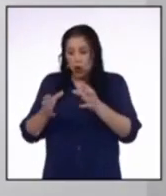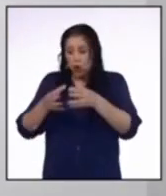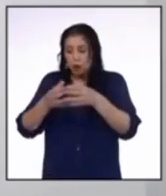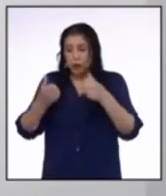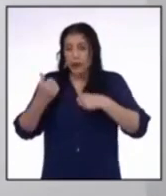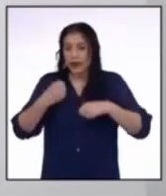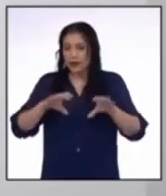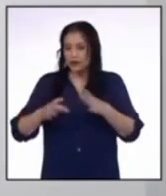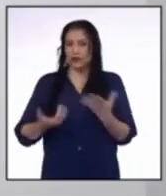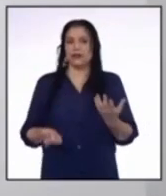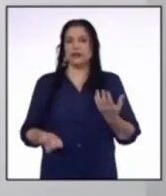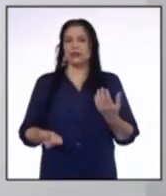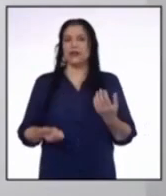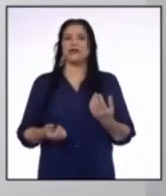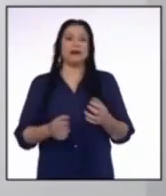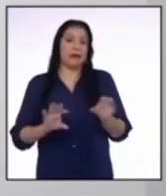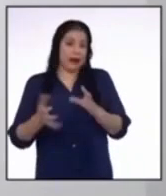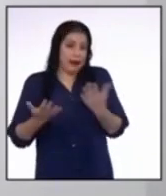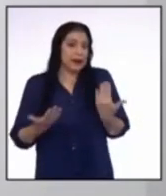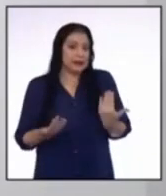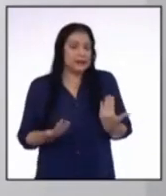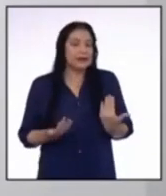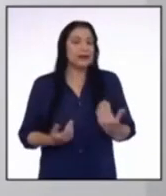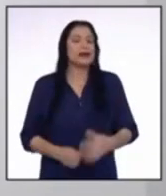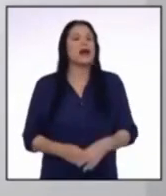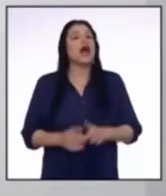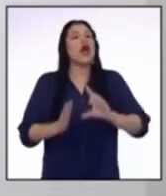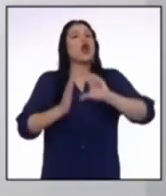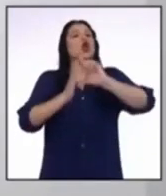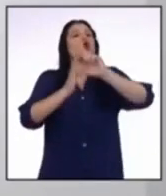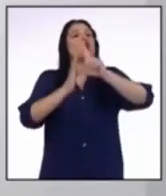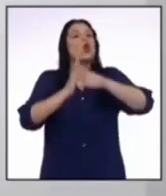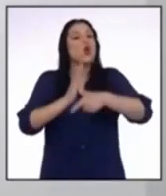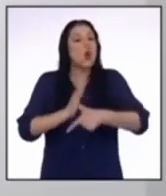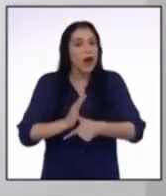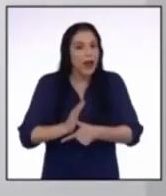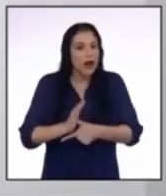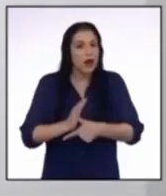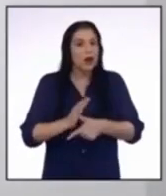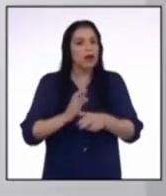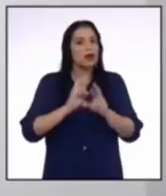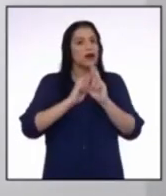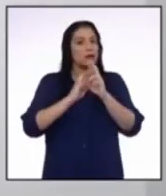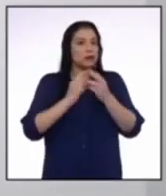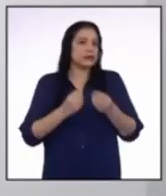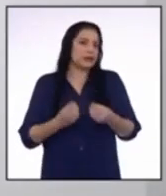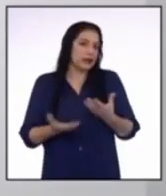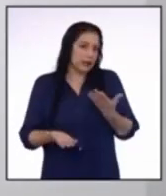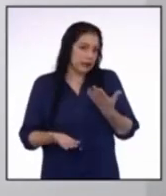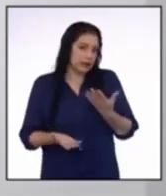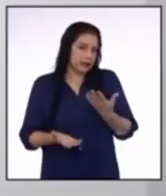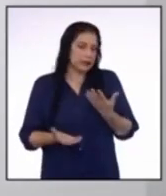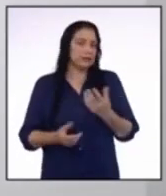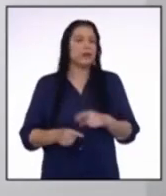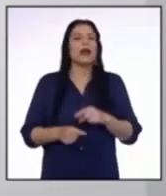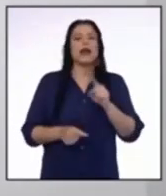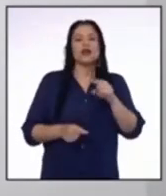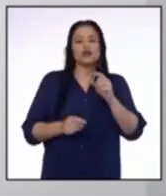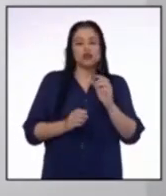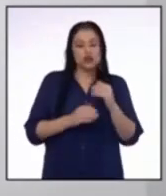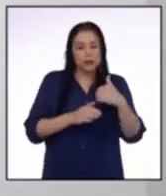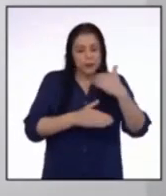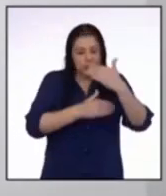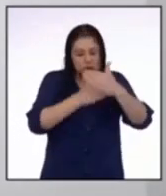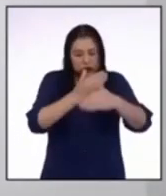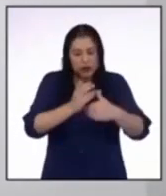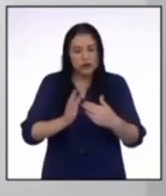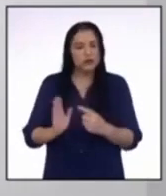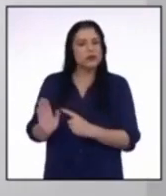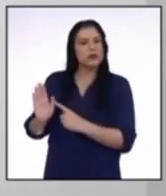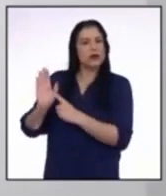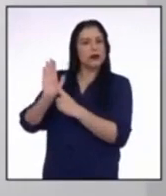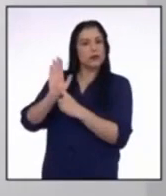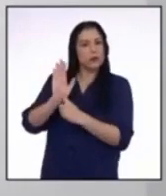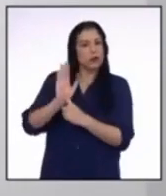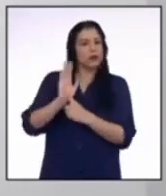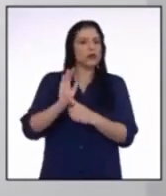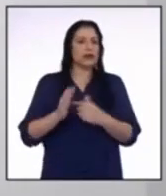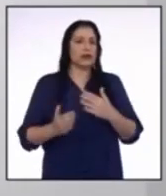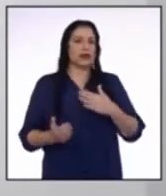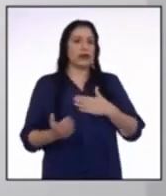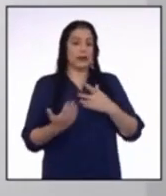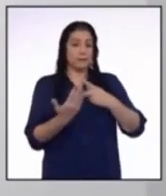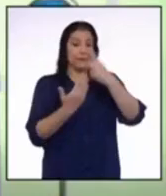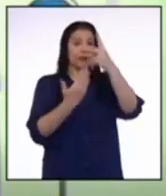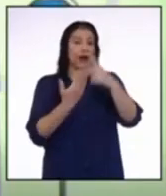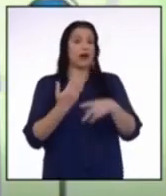de acciones que se deben ejecutar luego de la respuesta. Estos procesos se verán reflejados en nuestro